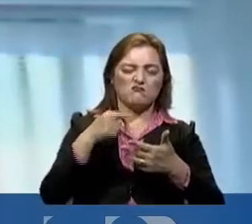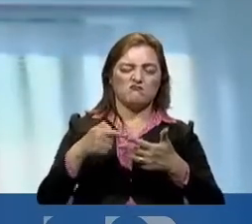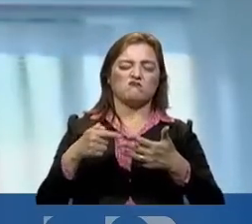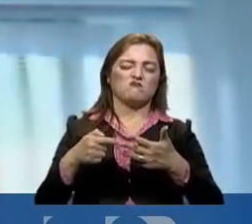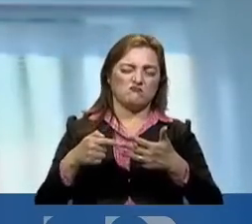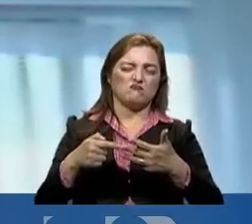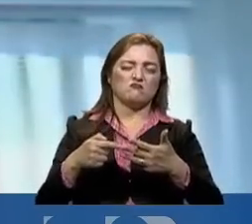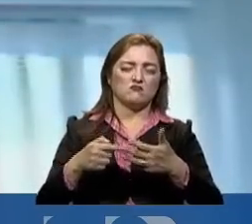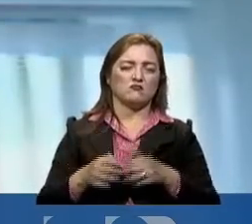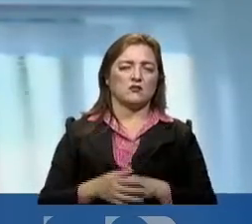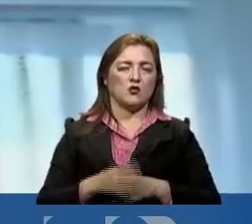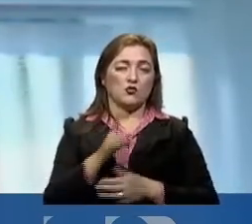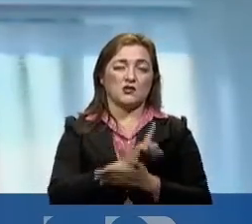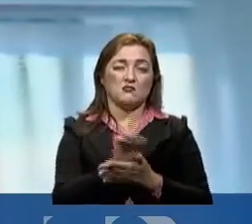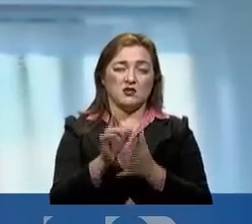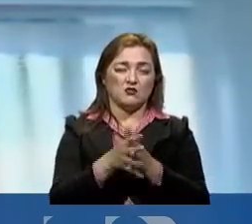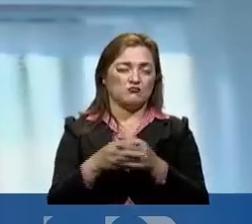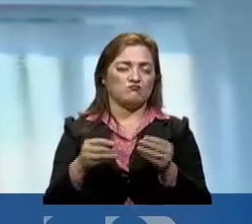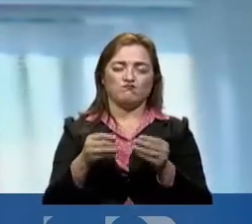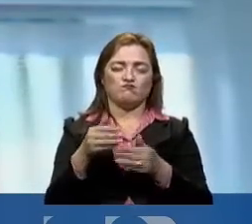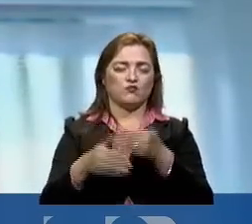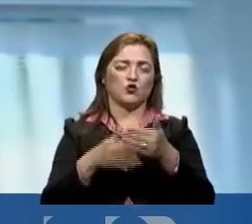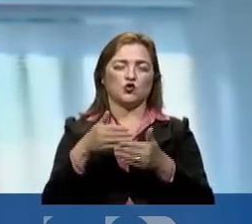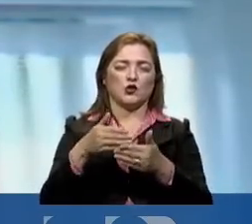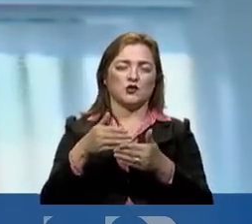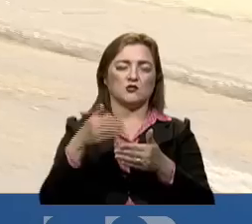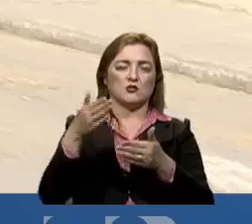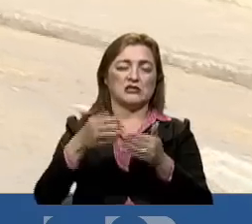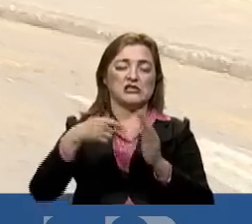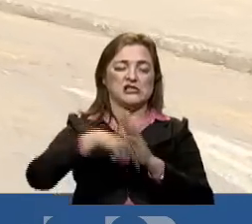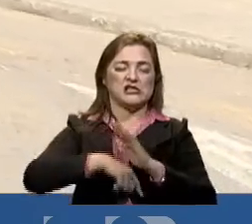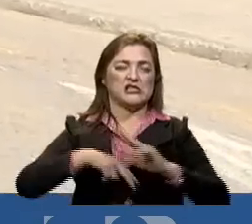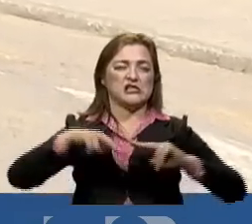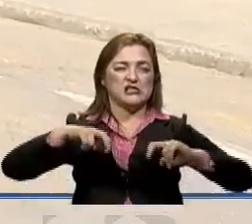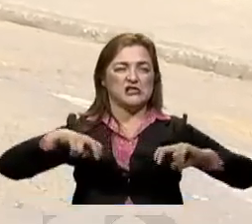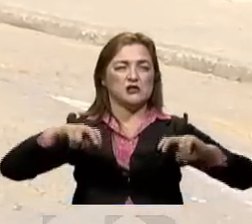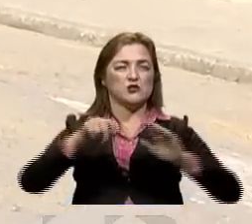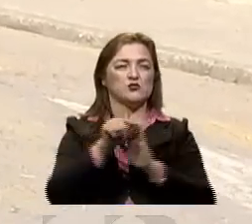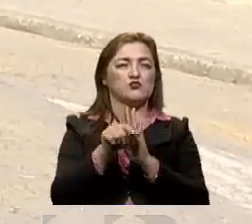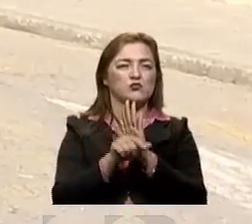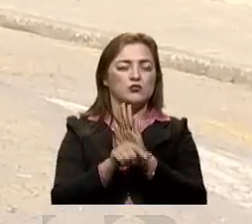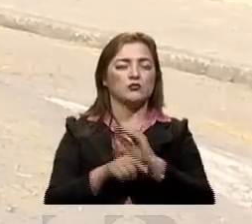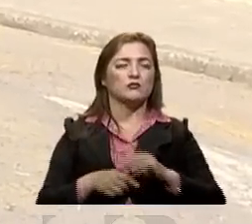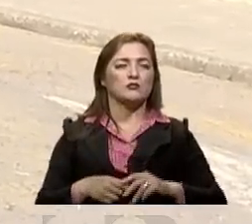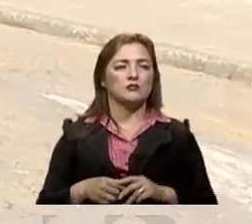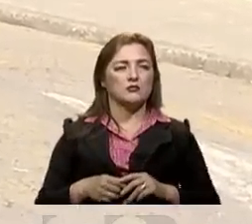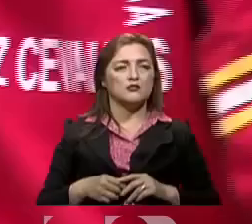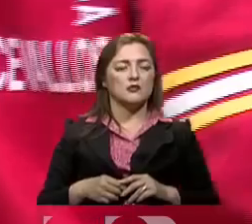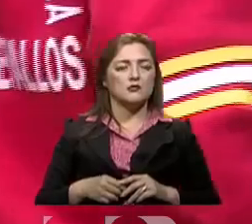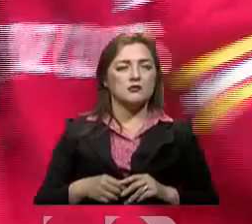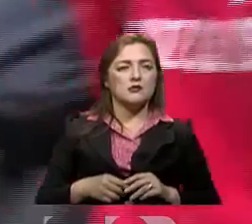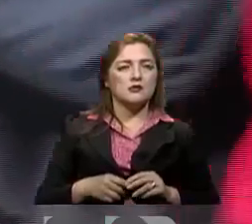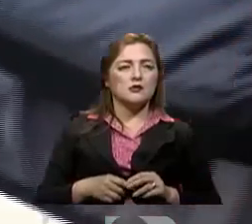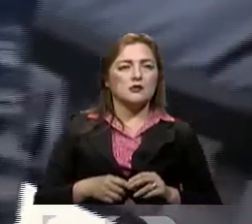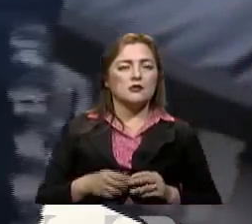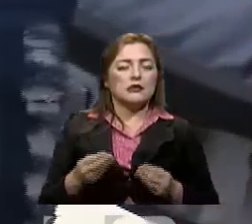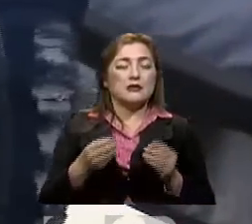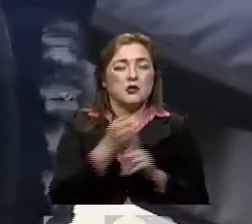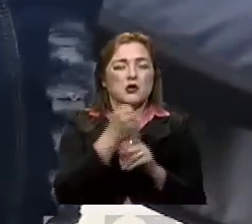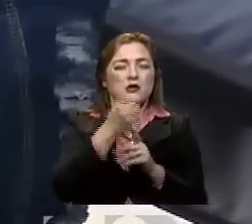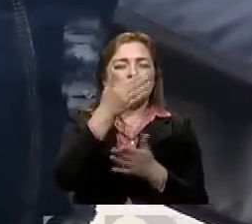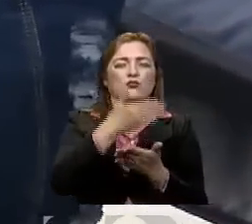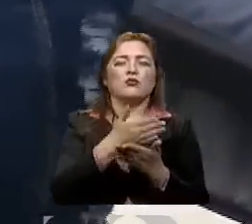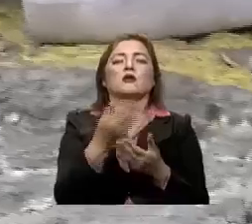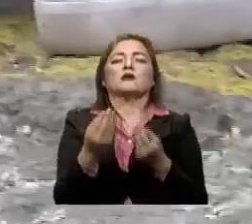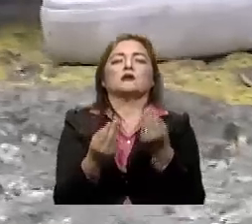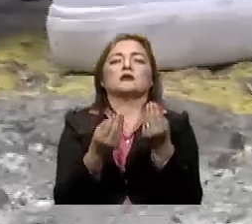que no se subsana en una semana. Es un proceso muy meticuloso. Como medidas preventivas y para disminuir el número de actos violentos en